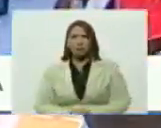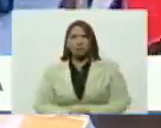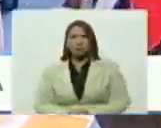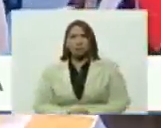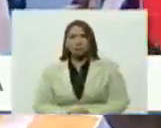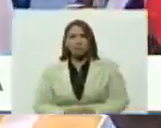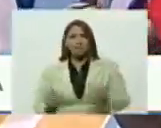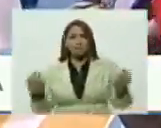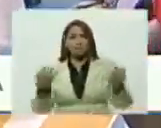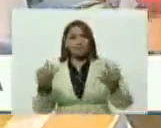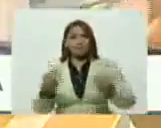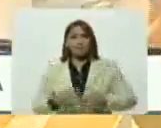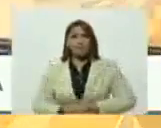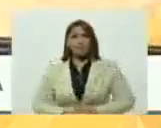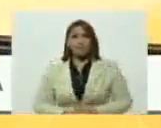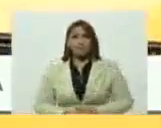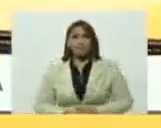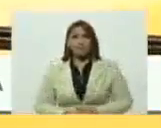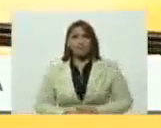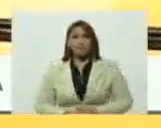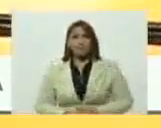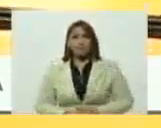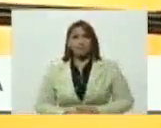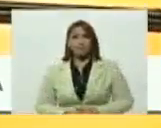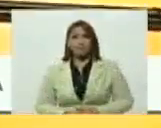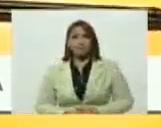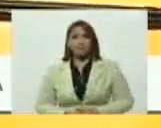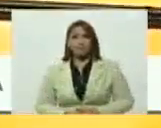Es así, es así.